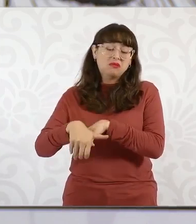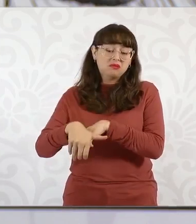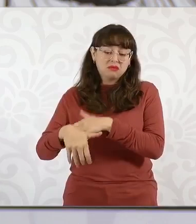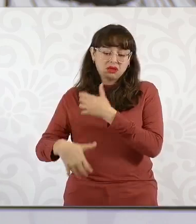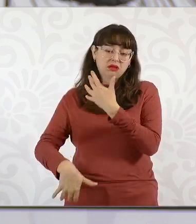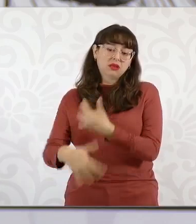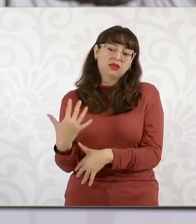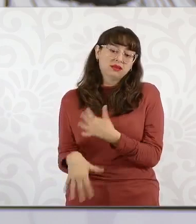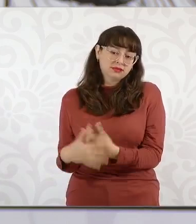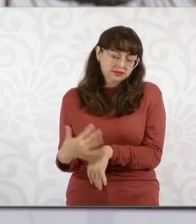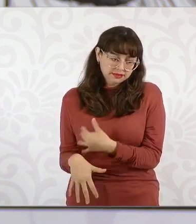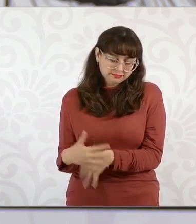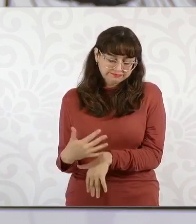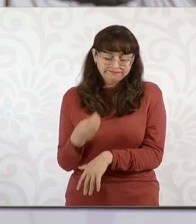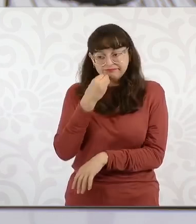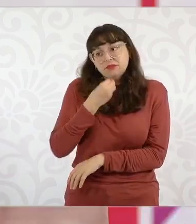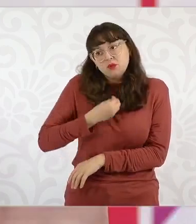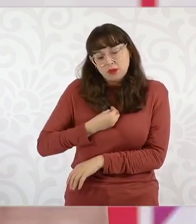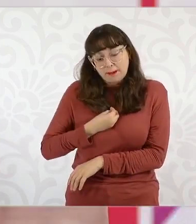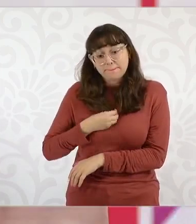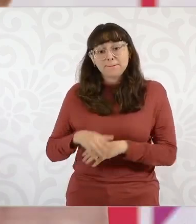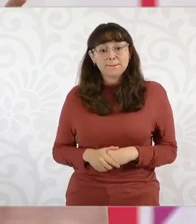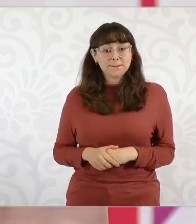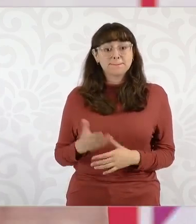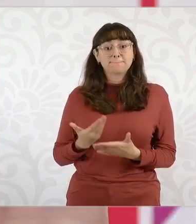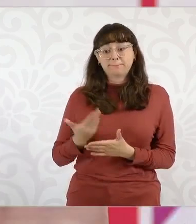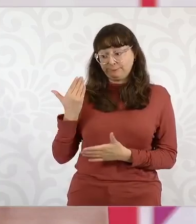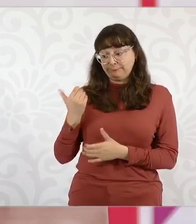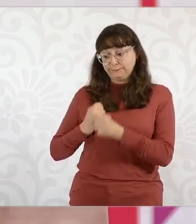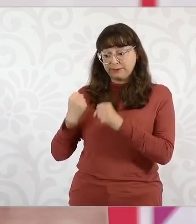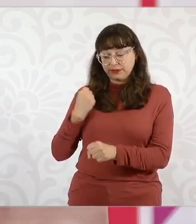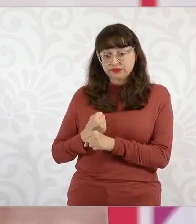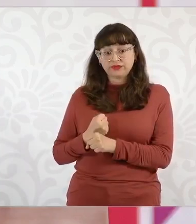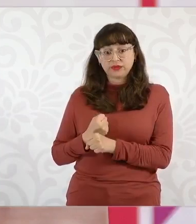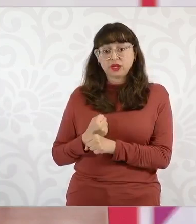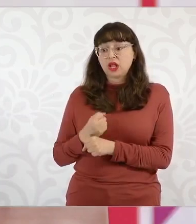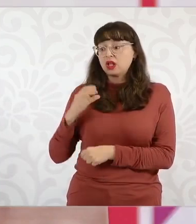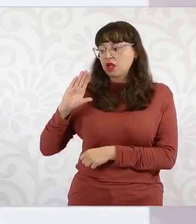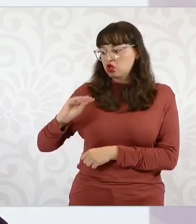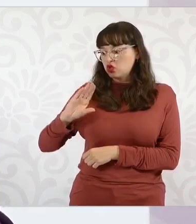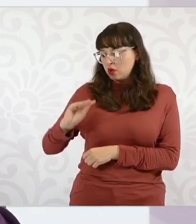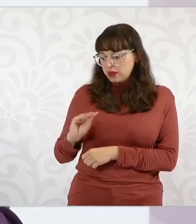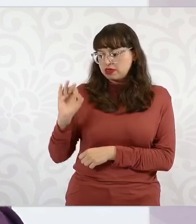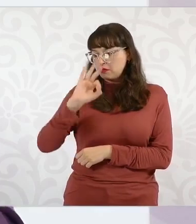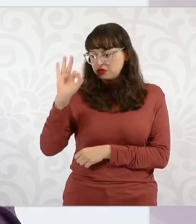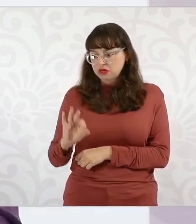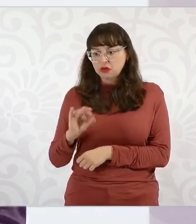Y demostramos que el año pasado entraron en sus primeras 5 opciones el 90 y tantos